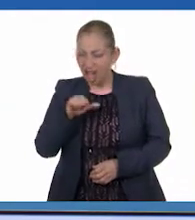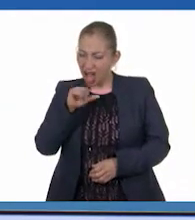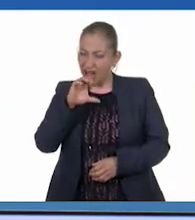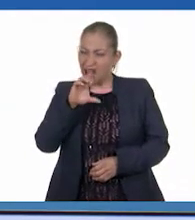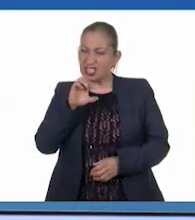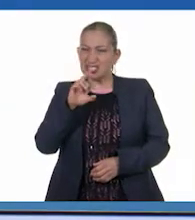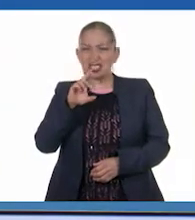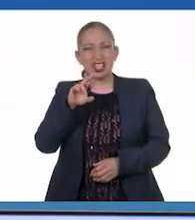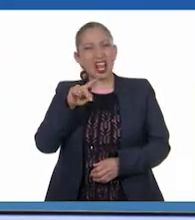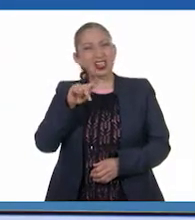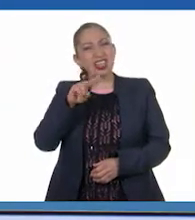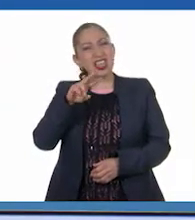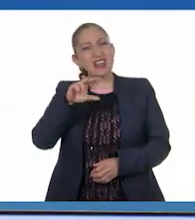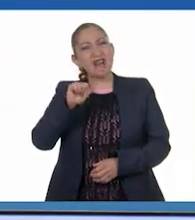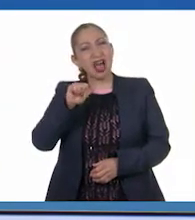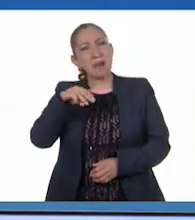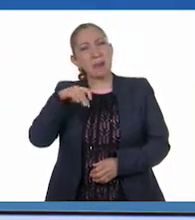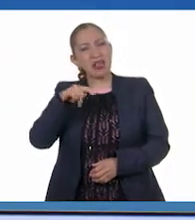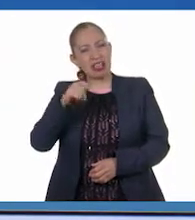¿Asertiva qué?